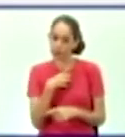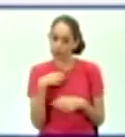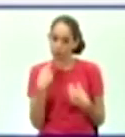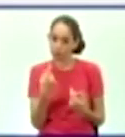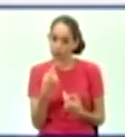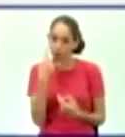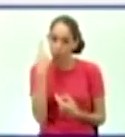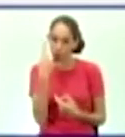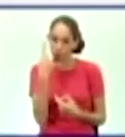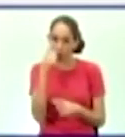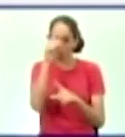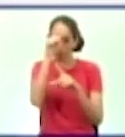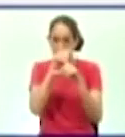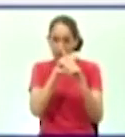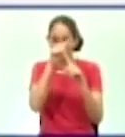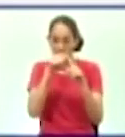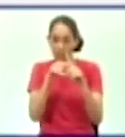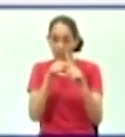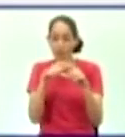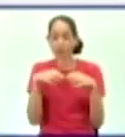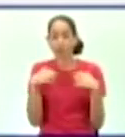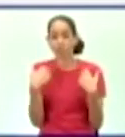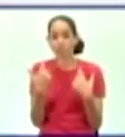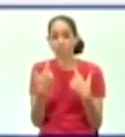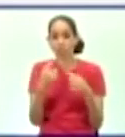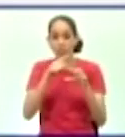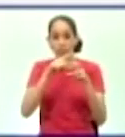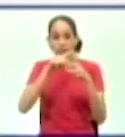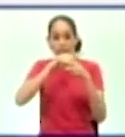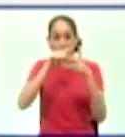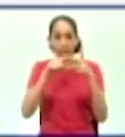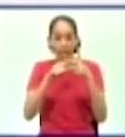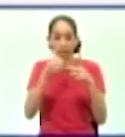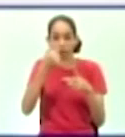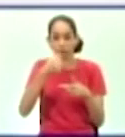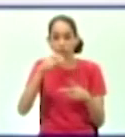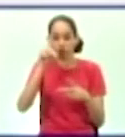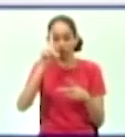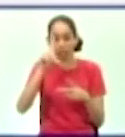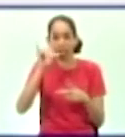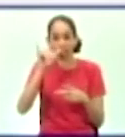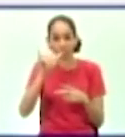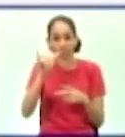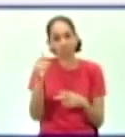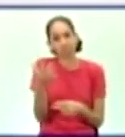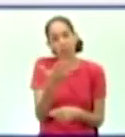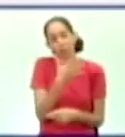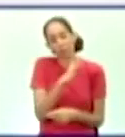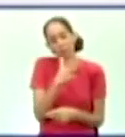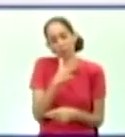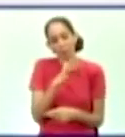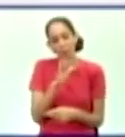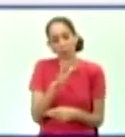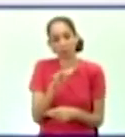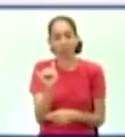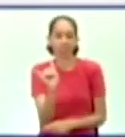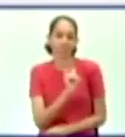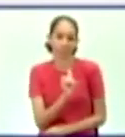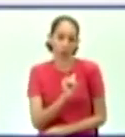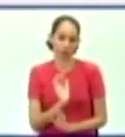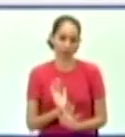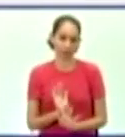los ángulos adyacentes a él respectivamente iguales. Pero, ¿has terminado ya